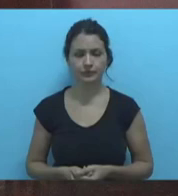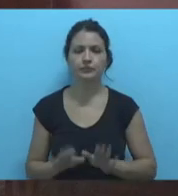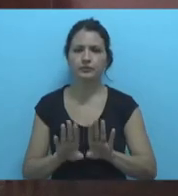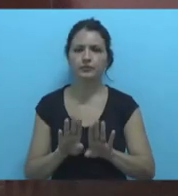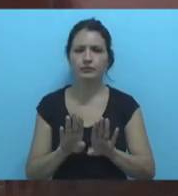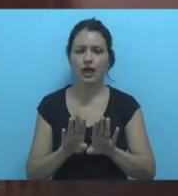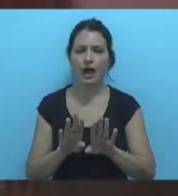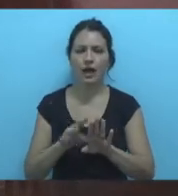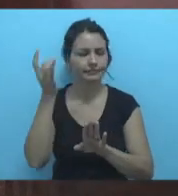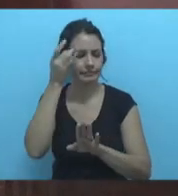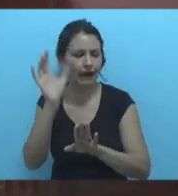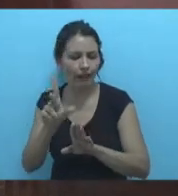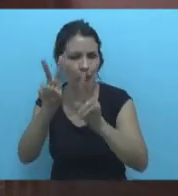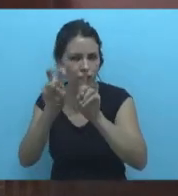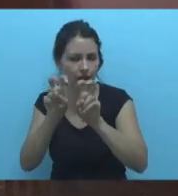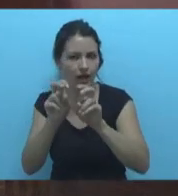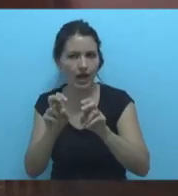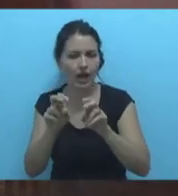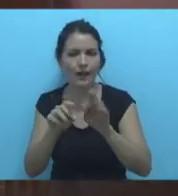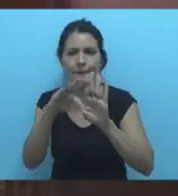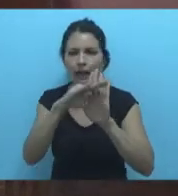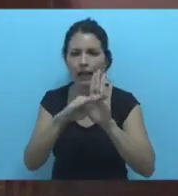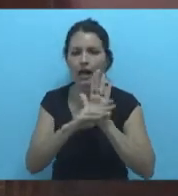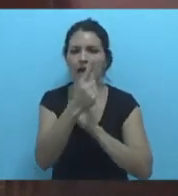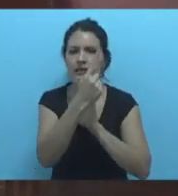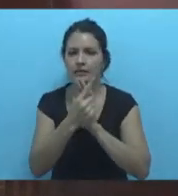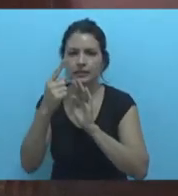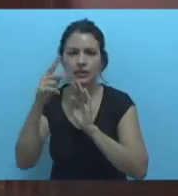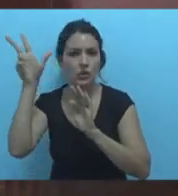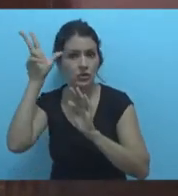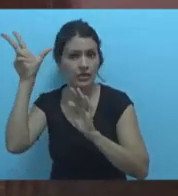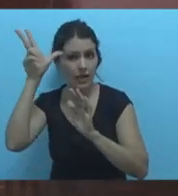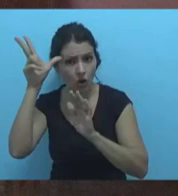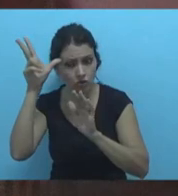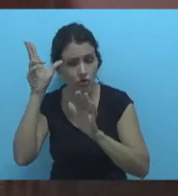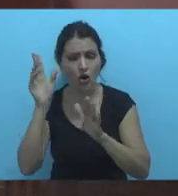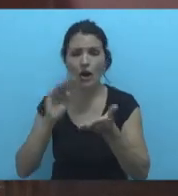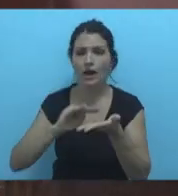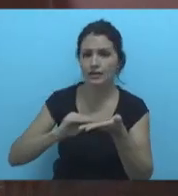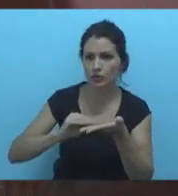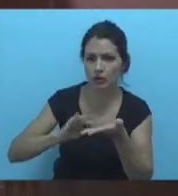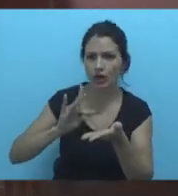185. Perdón, 188. Y usted, el diputado Alfrada, junta también el 185, o al revés.